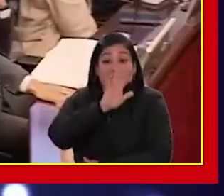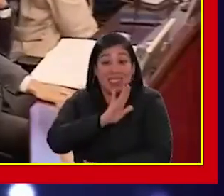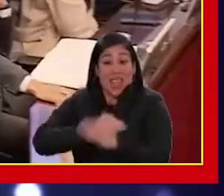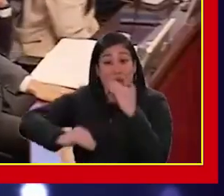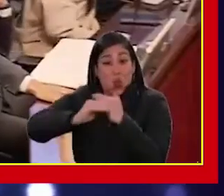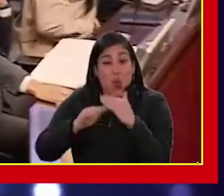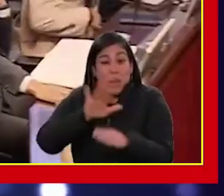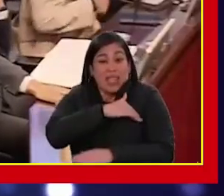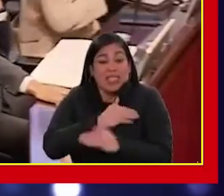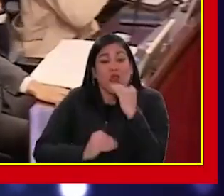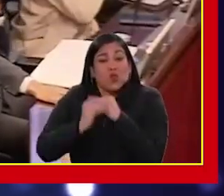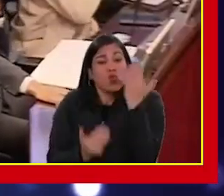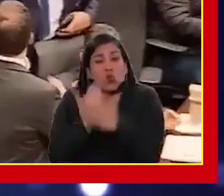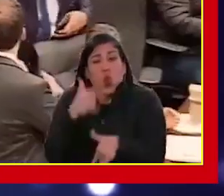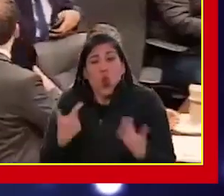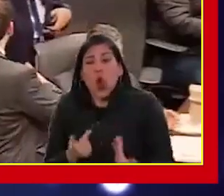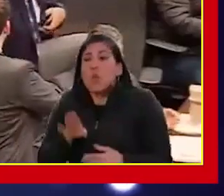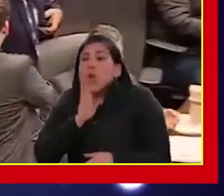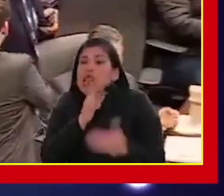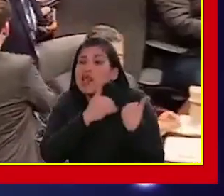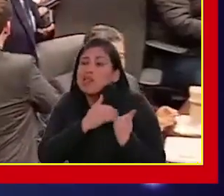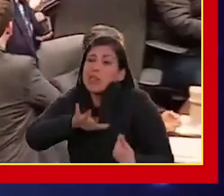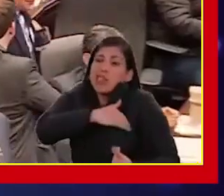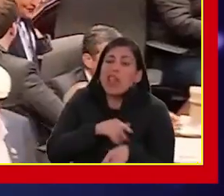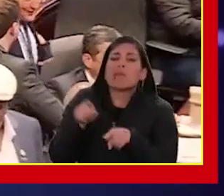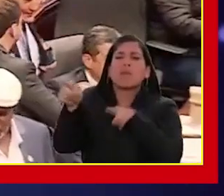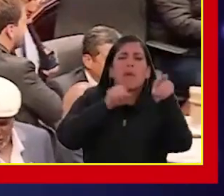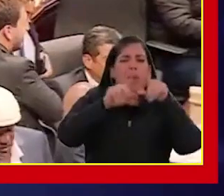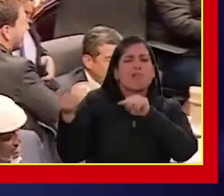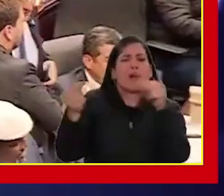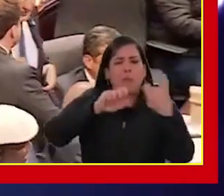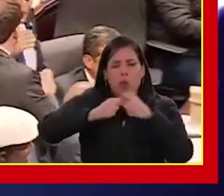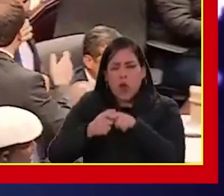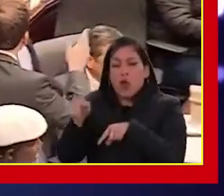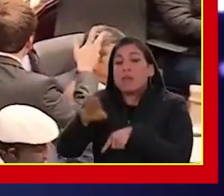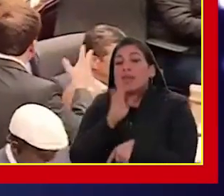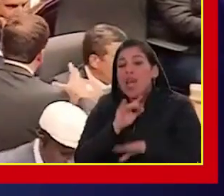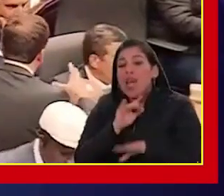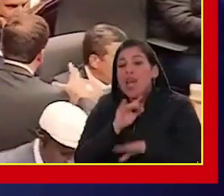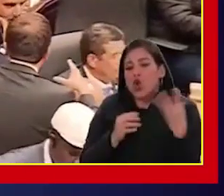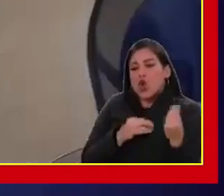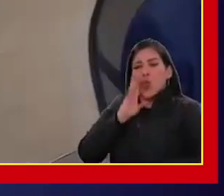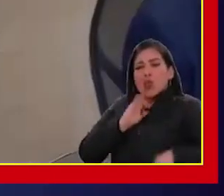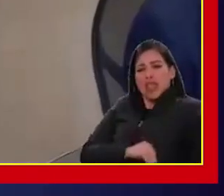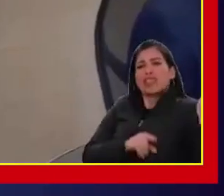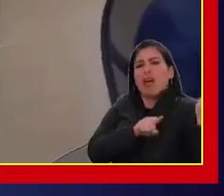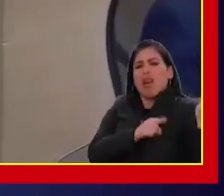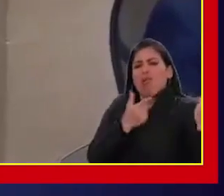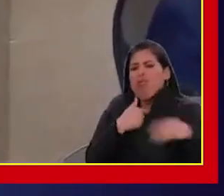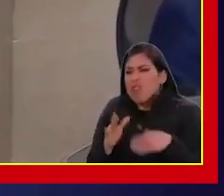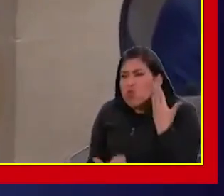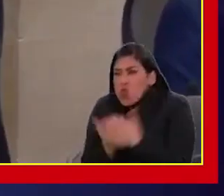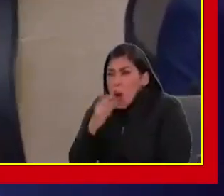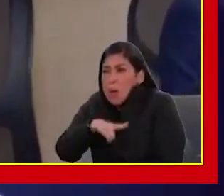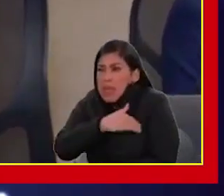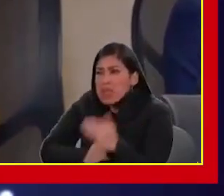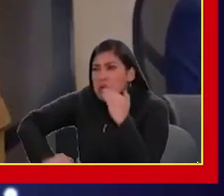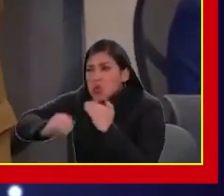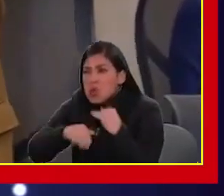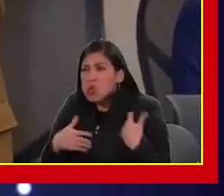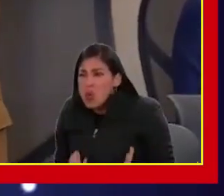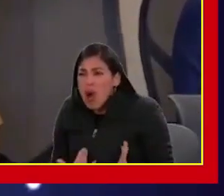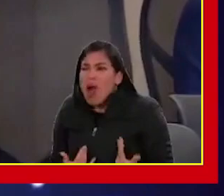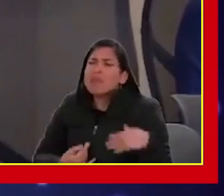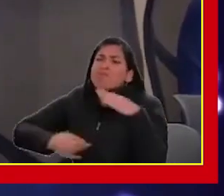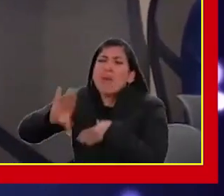la necesidad de un nuevo ministerio meta superior tener un país sin racismo sin exclusiones un país Que respete